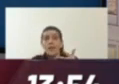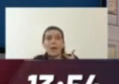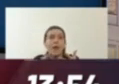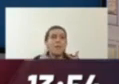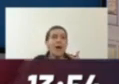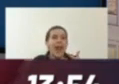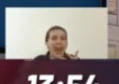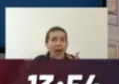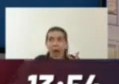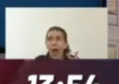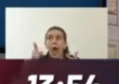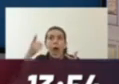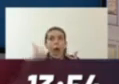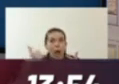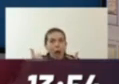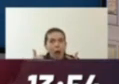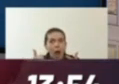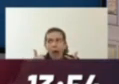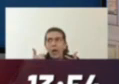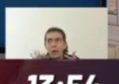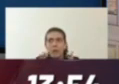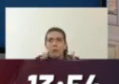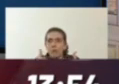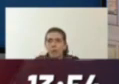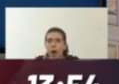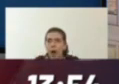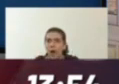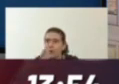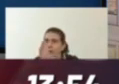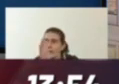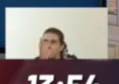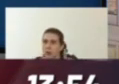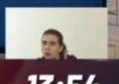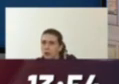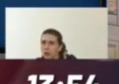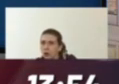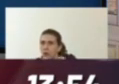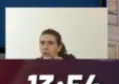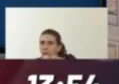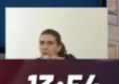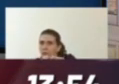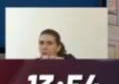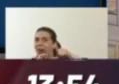Paraná, empieza a ser de algún modo afectada